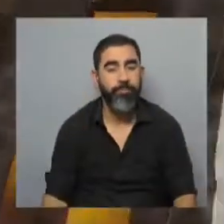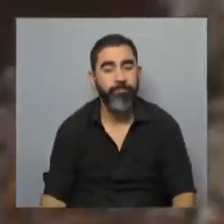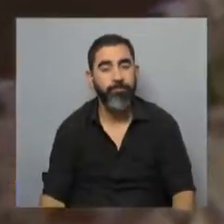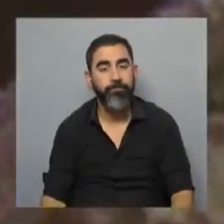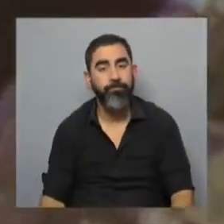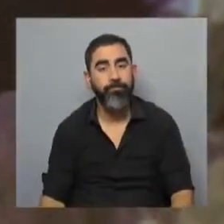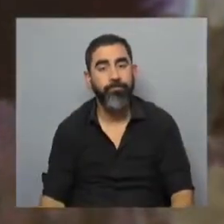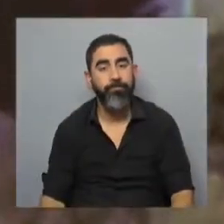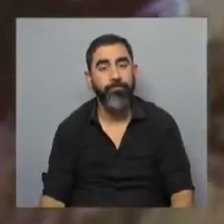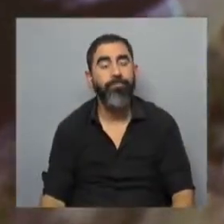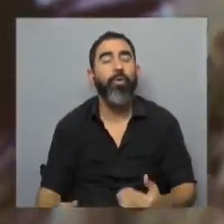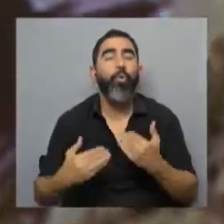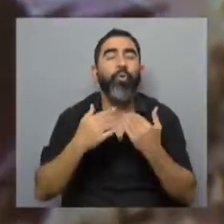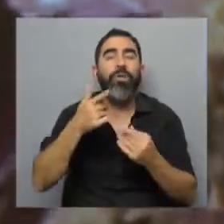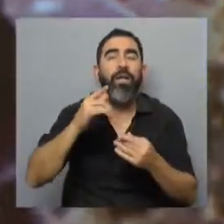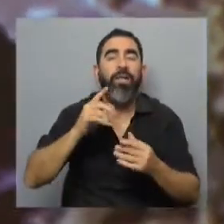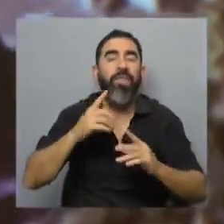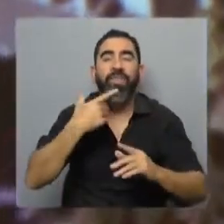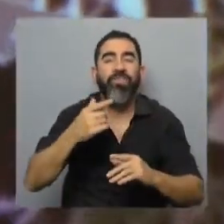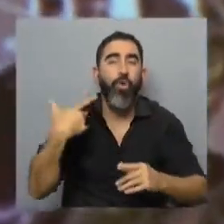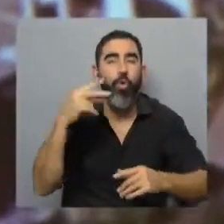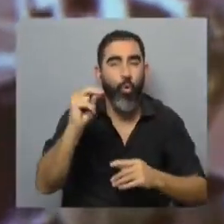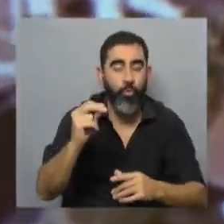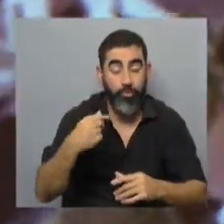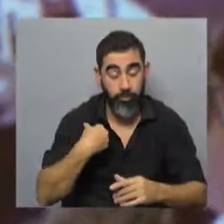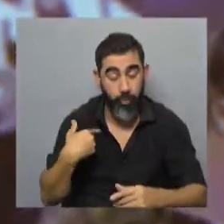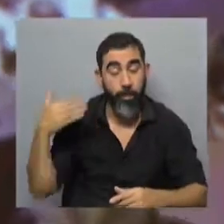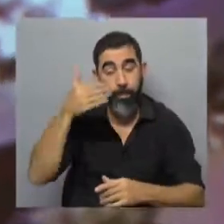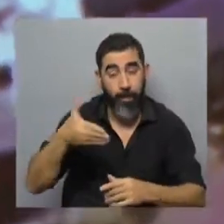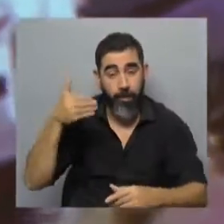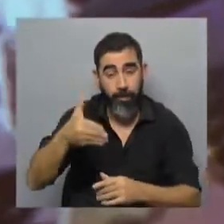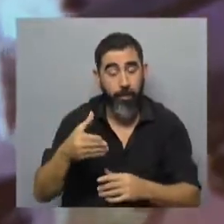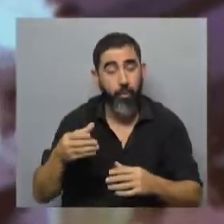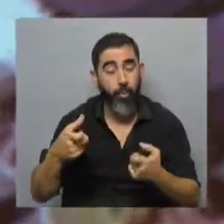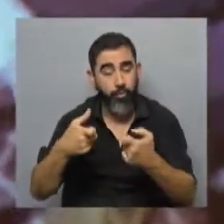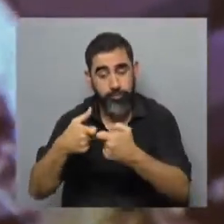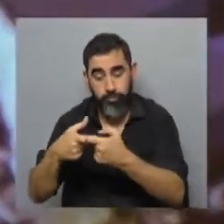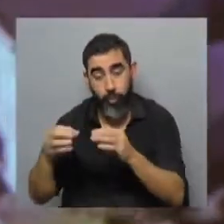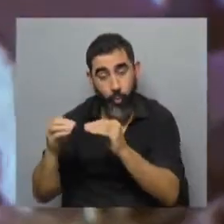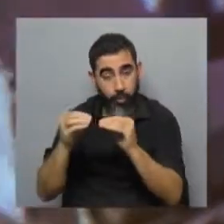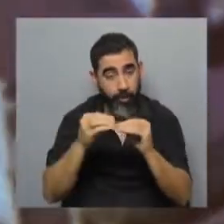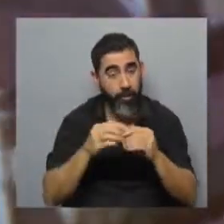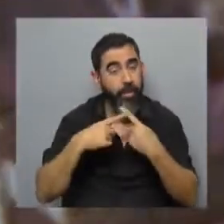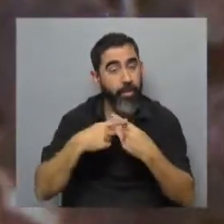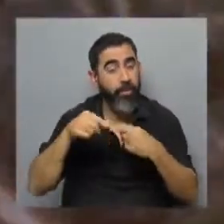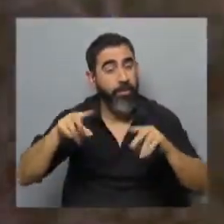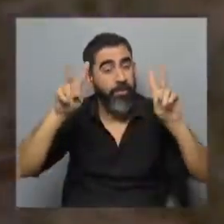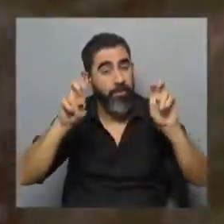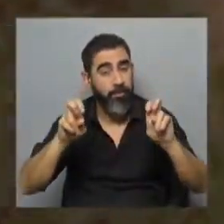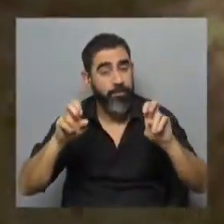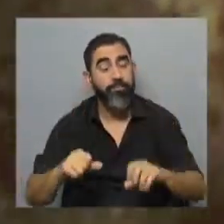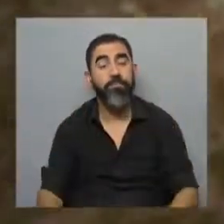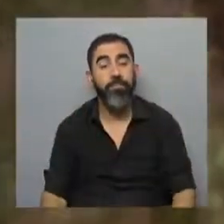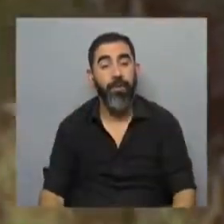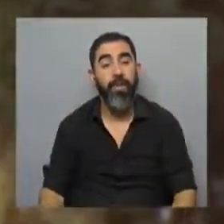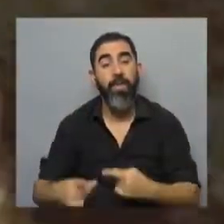me animo a llegar a esa conclusión. Nosotros estamos participando con colegas en la discusión de esta temática. Entendimos que en la